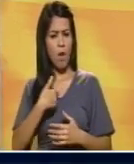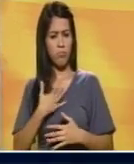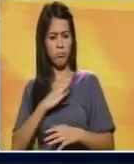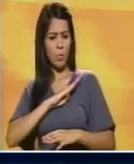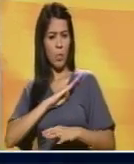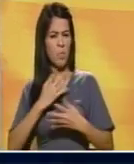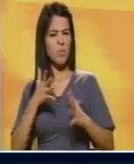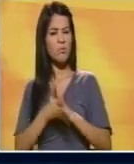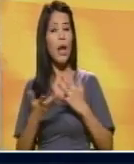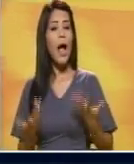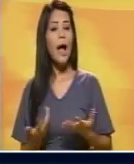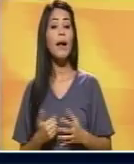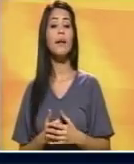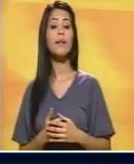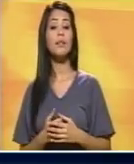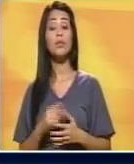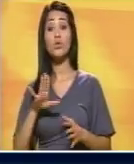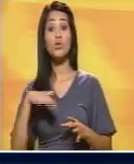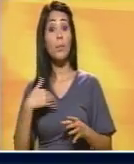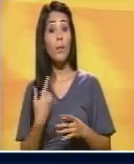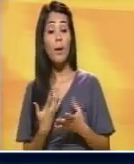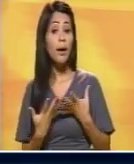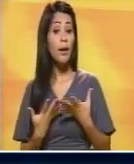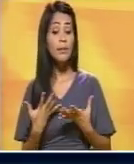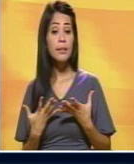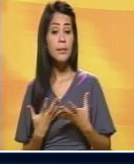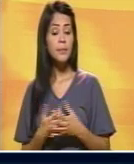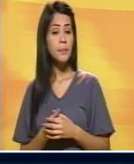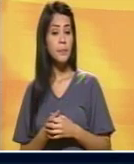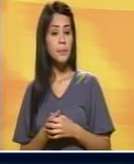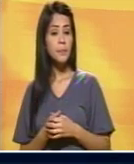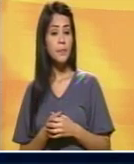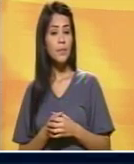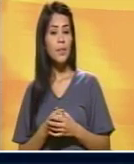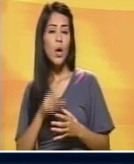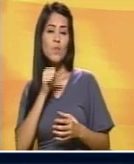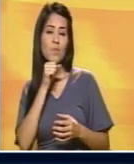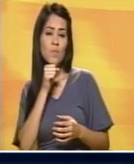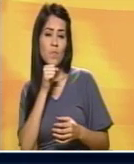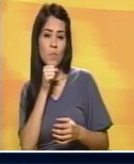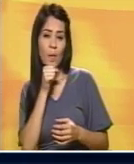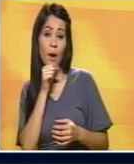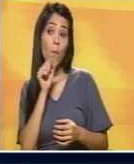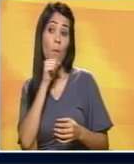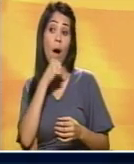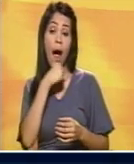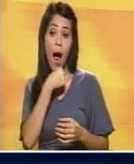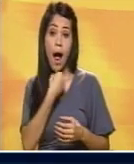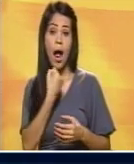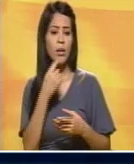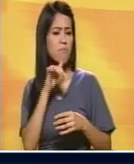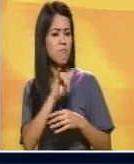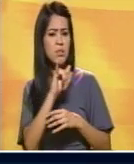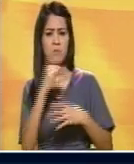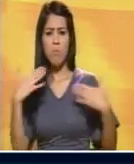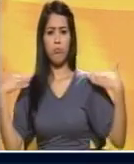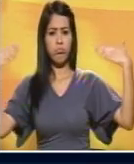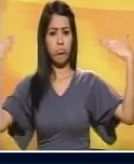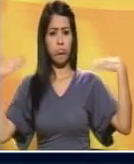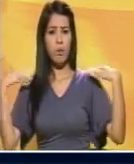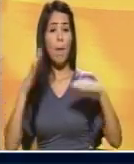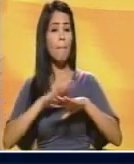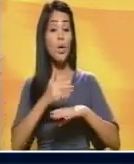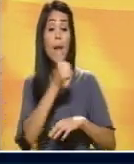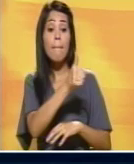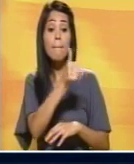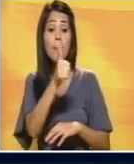eso? Que tú no puedes poner a muchos viejitos haciendo el mismo ejercicio porque cada persona